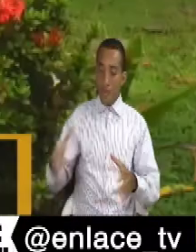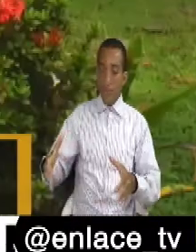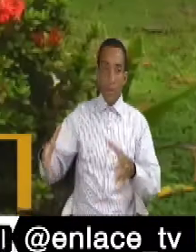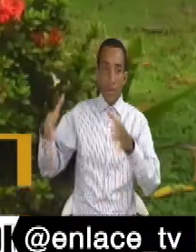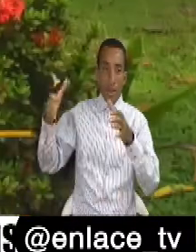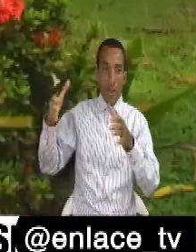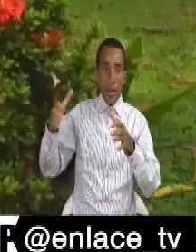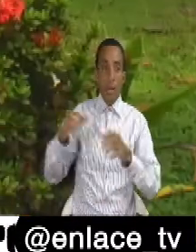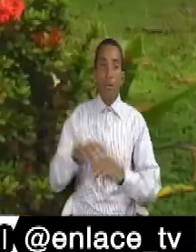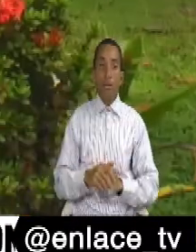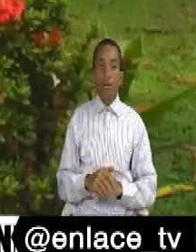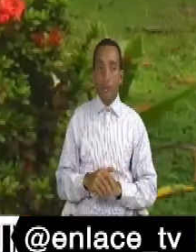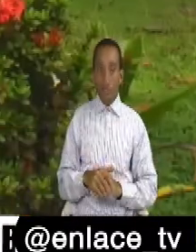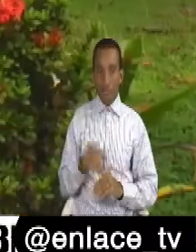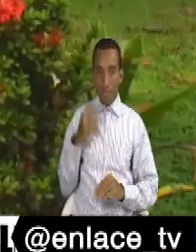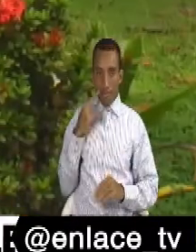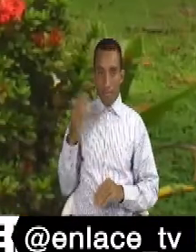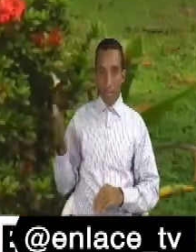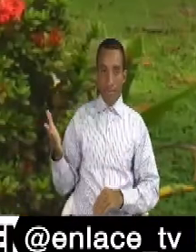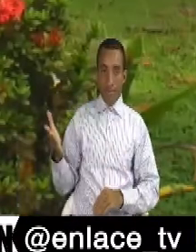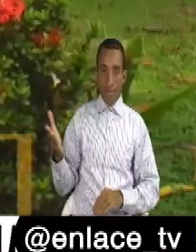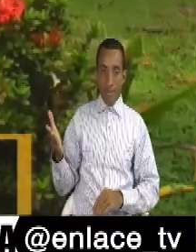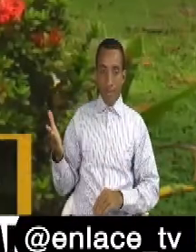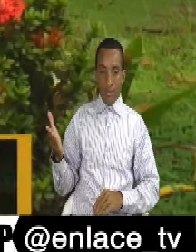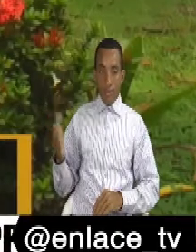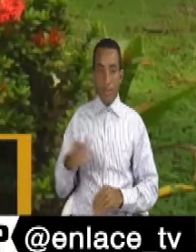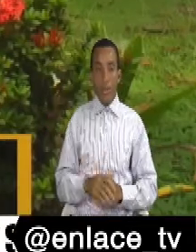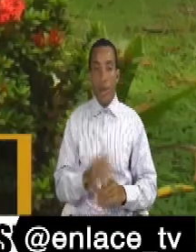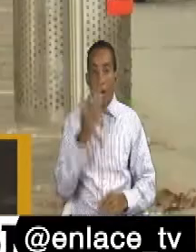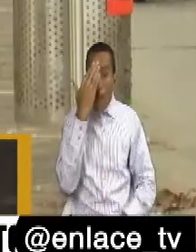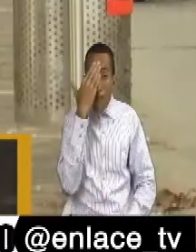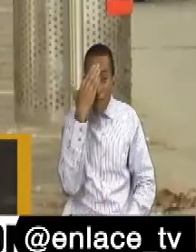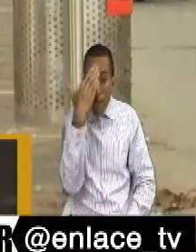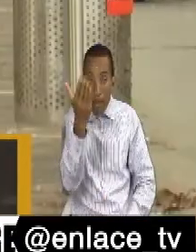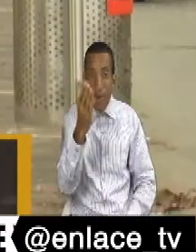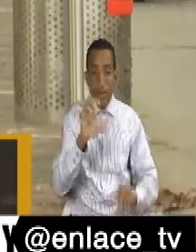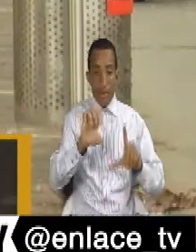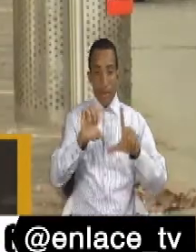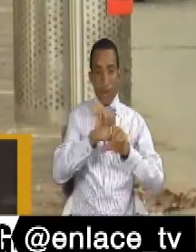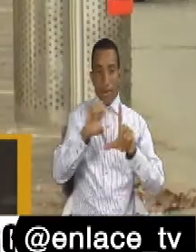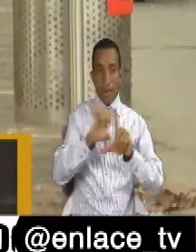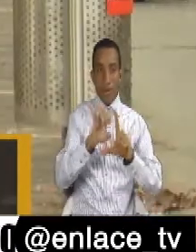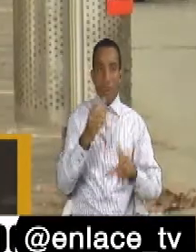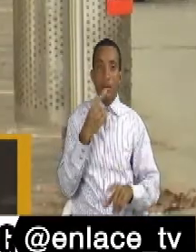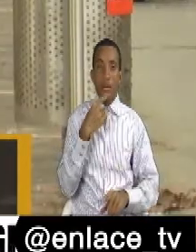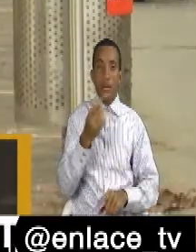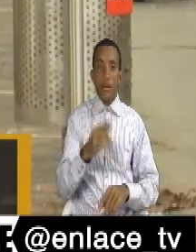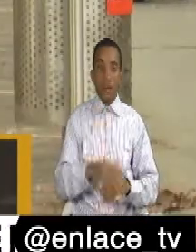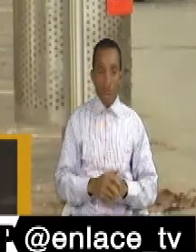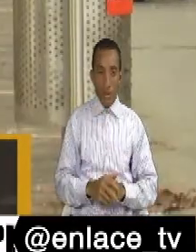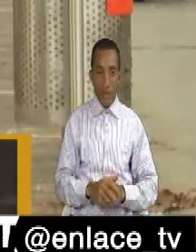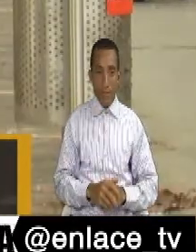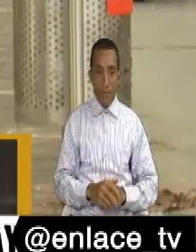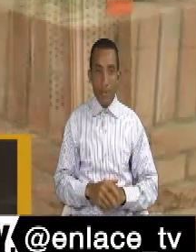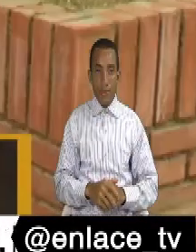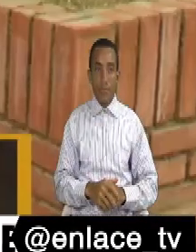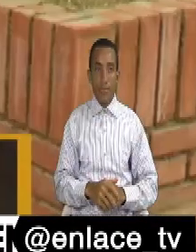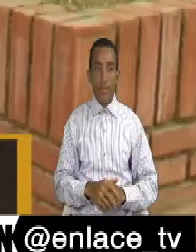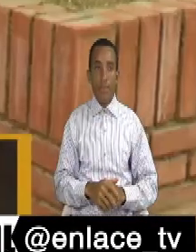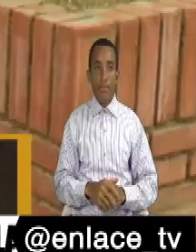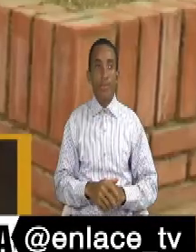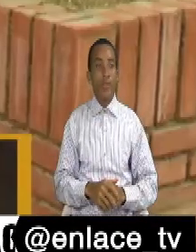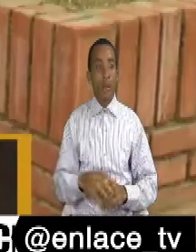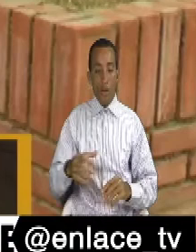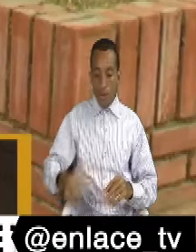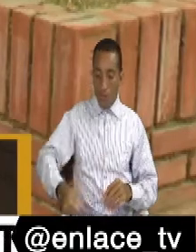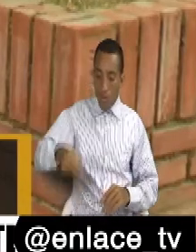en el separador de la carrera 24 frente a Enlace Televisión. Como dice la frase popular, resultó ser más cara la cura que la enfermedad. Bolsas y